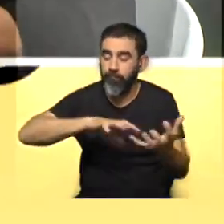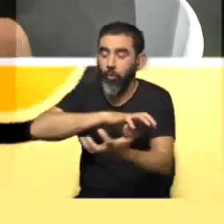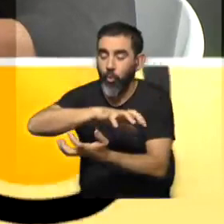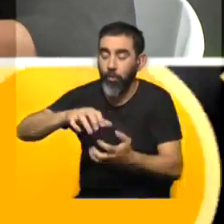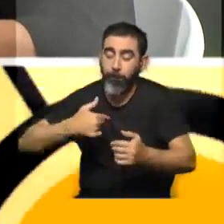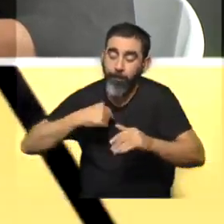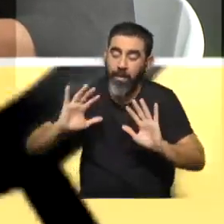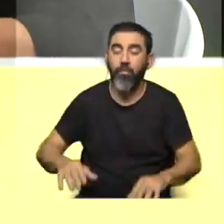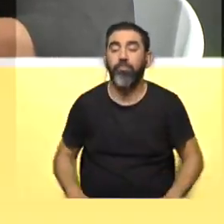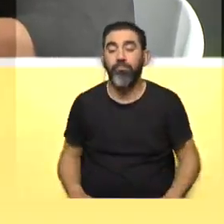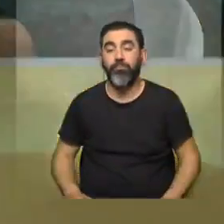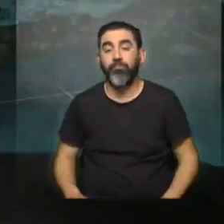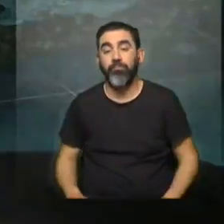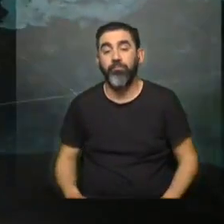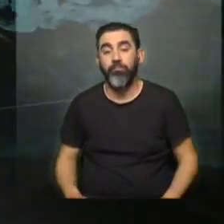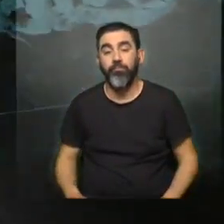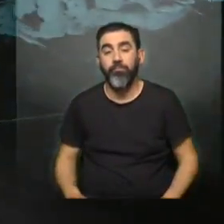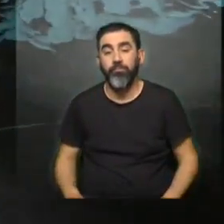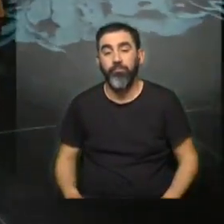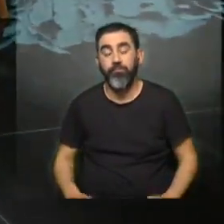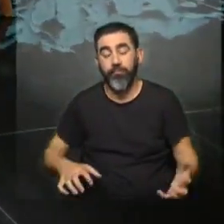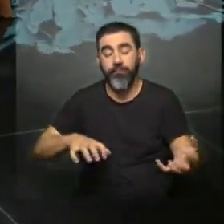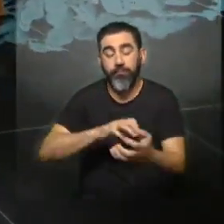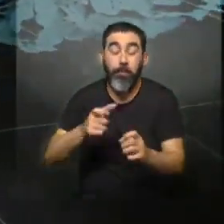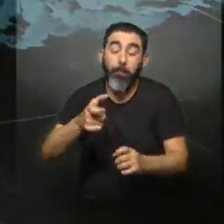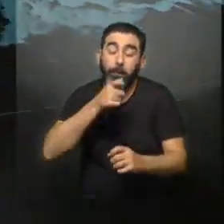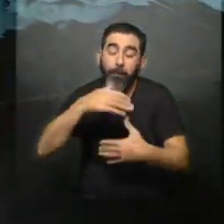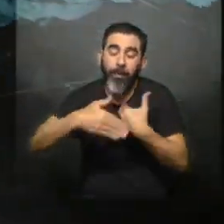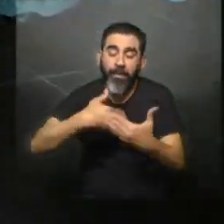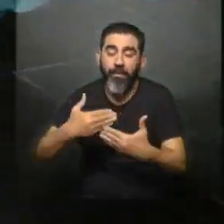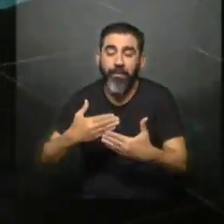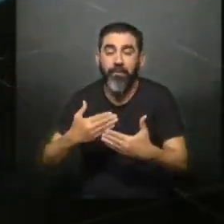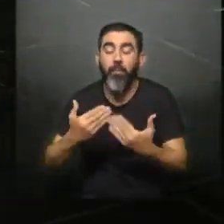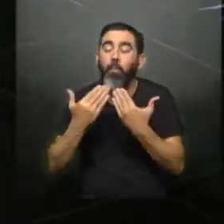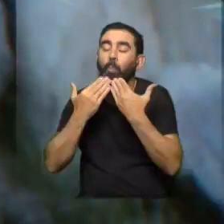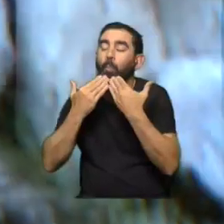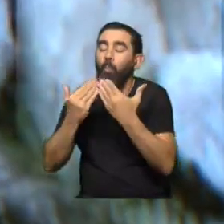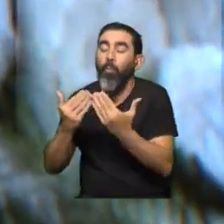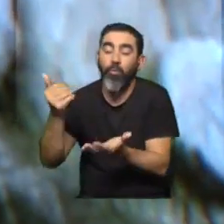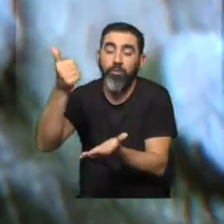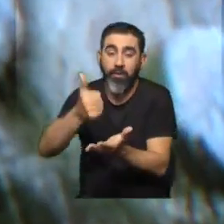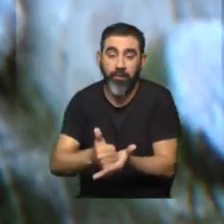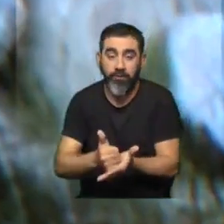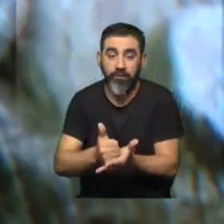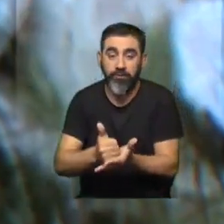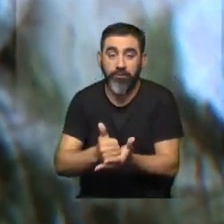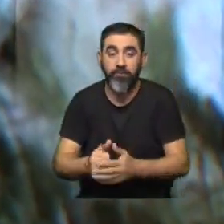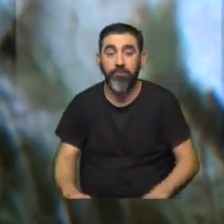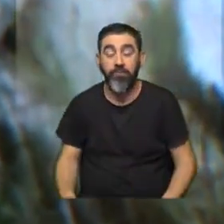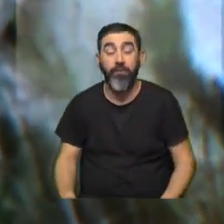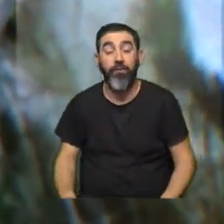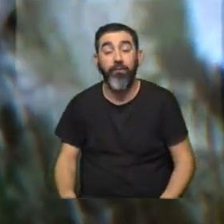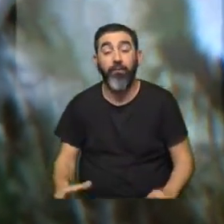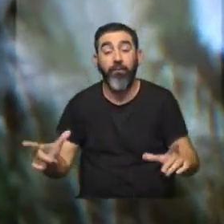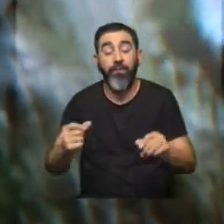mí. Pedregoso. Pedregoso, sí. Moira Sotelo, muchísimas gracias. Cerrando